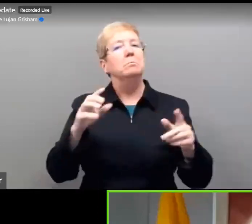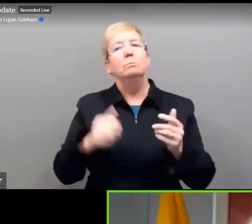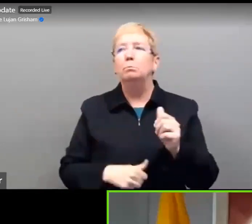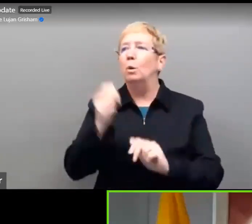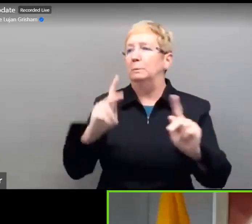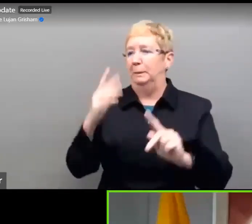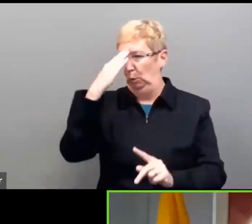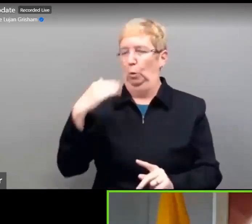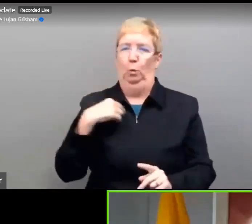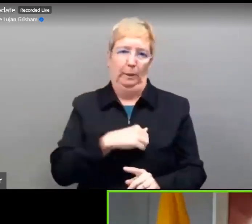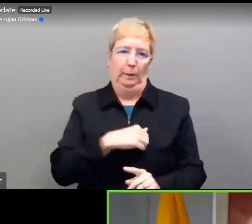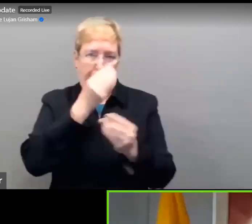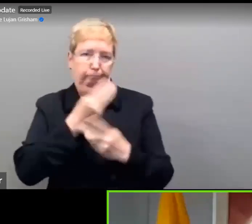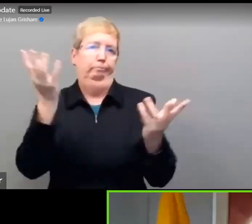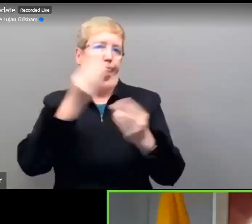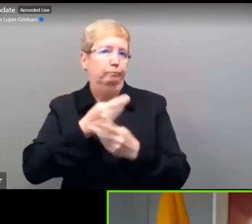pero como saben,